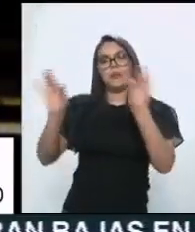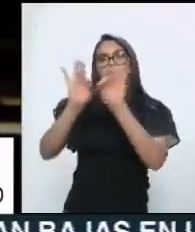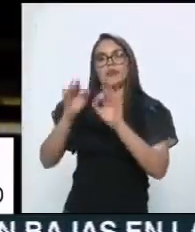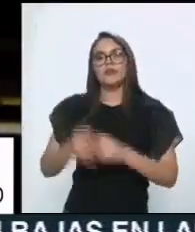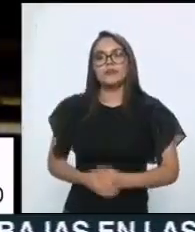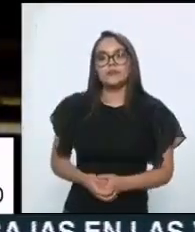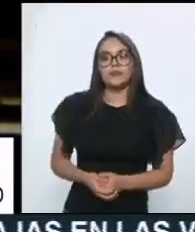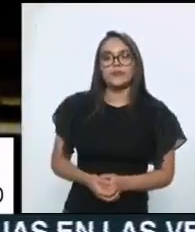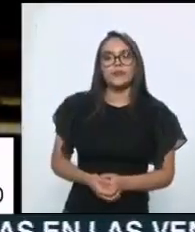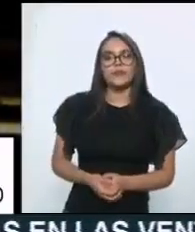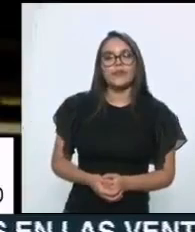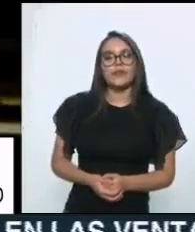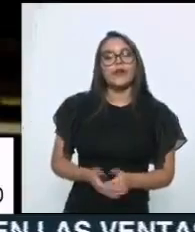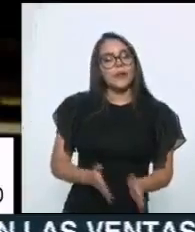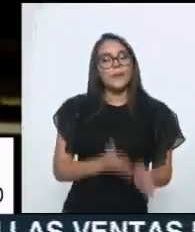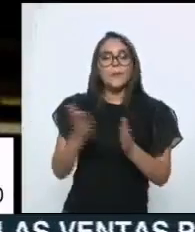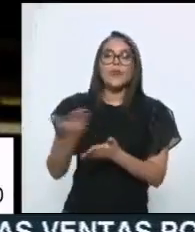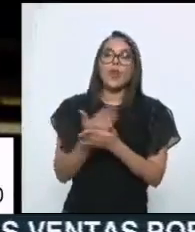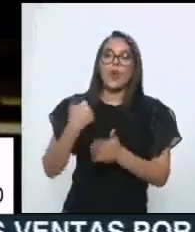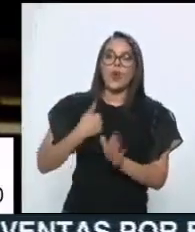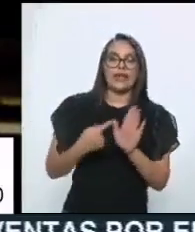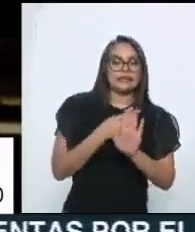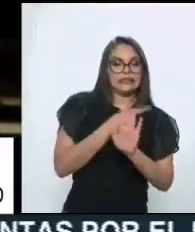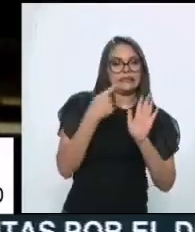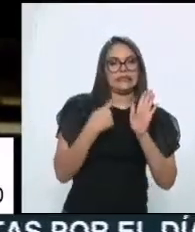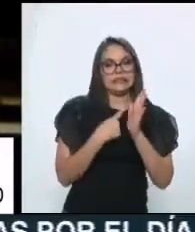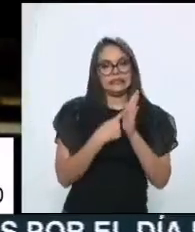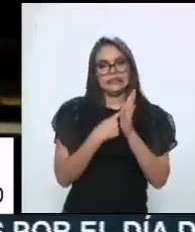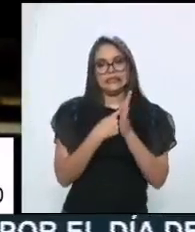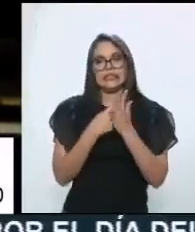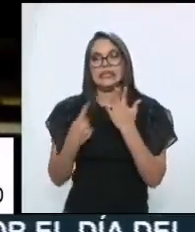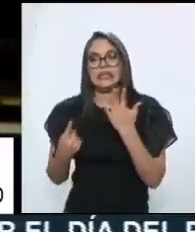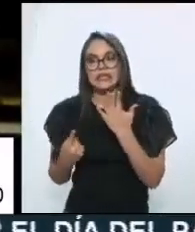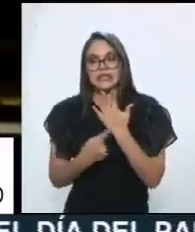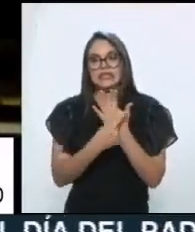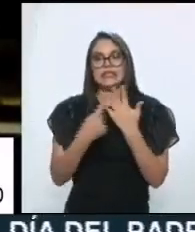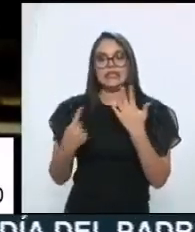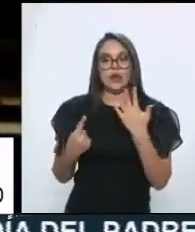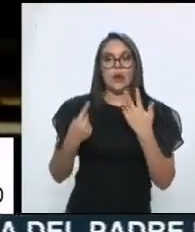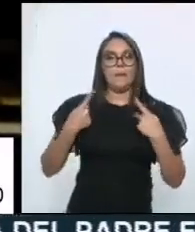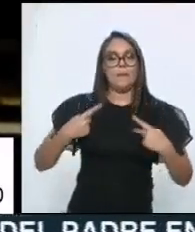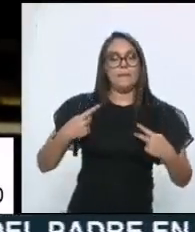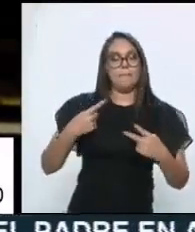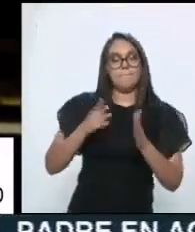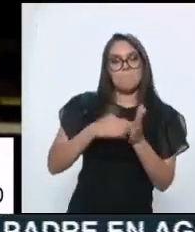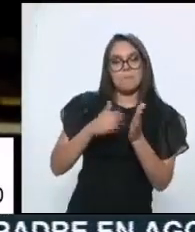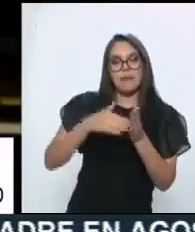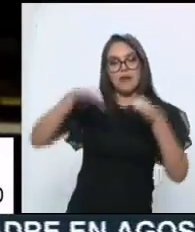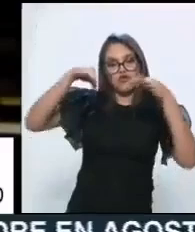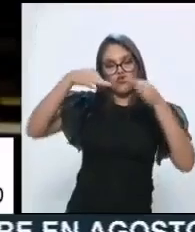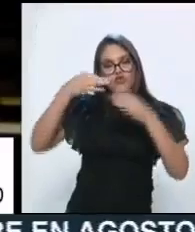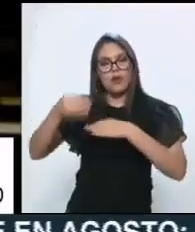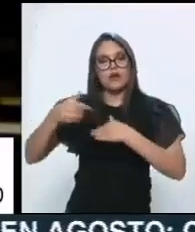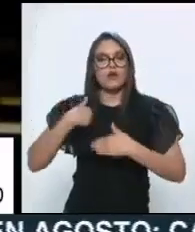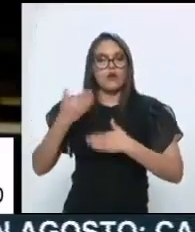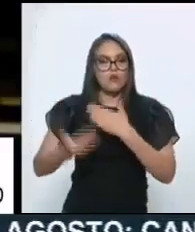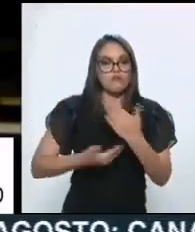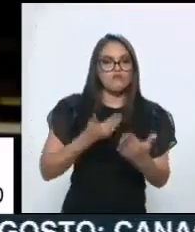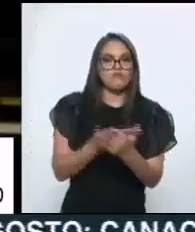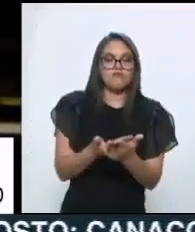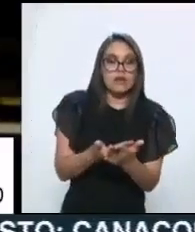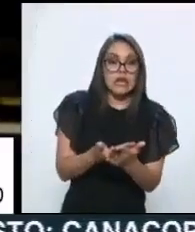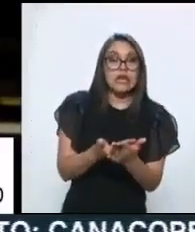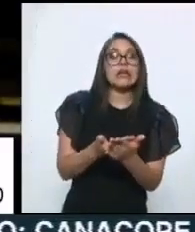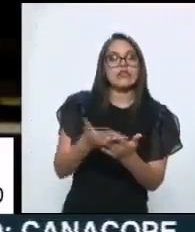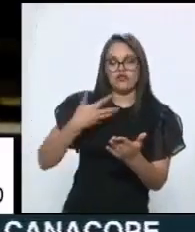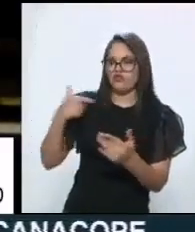que nosotros presentamos son fruto de una investigación conjunta del despacho Schulte y del Sol Gojon de Abogados, del cual soy socio fundador junto con Eduardo